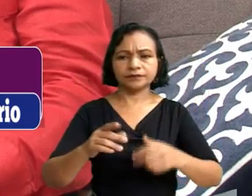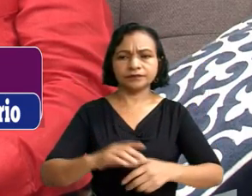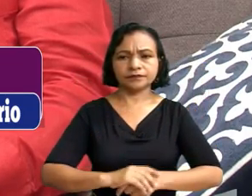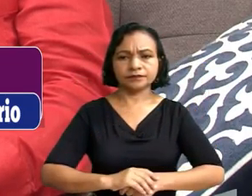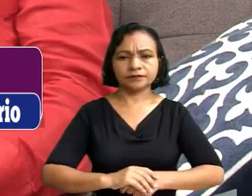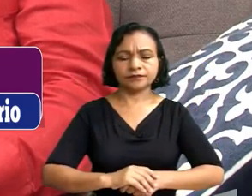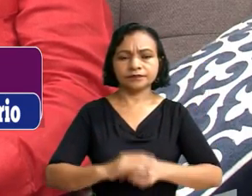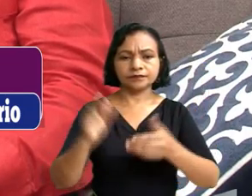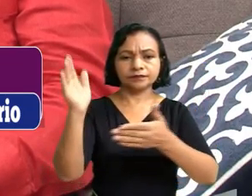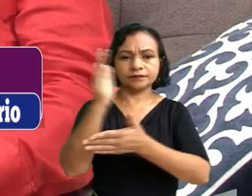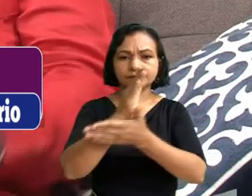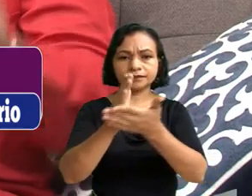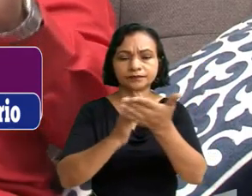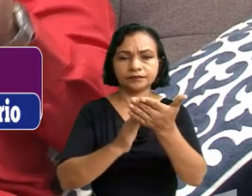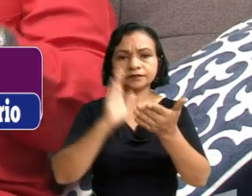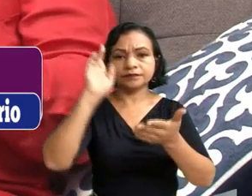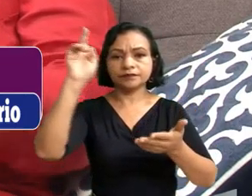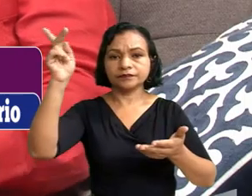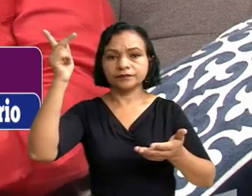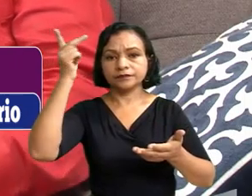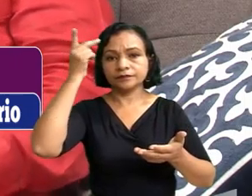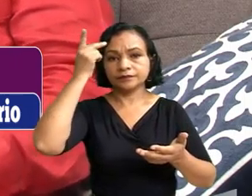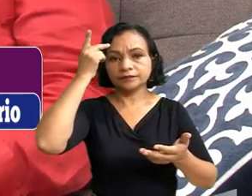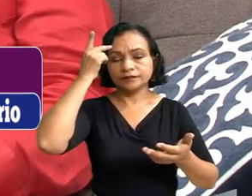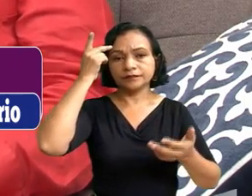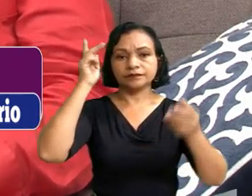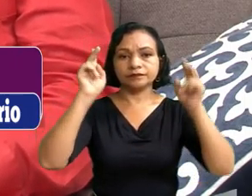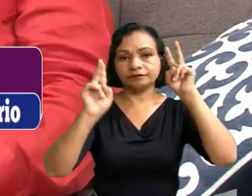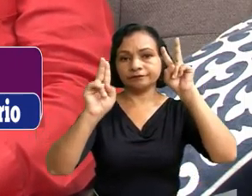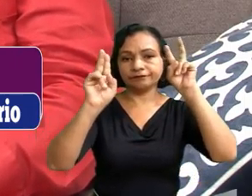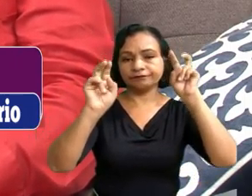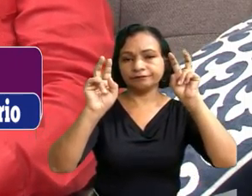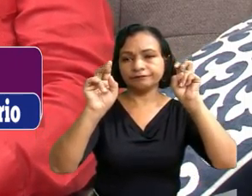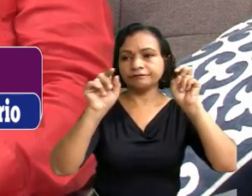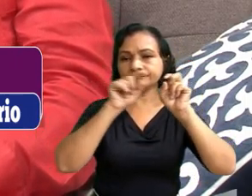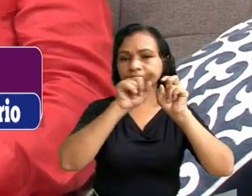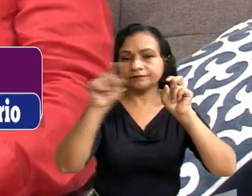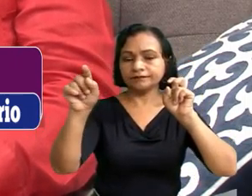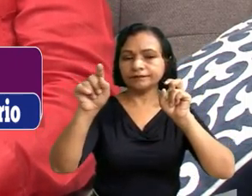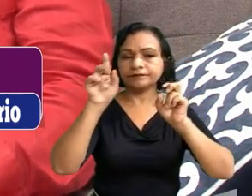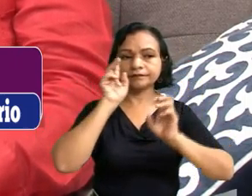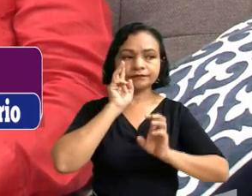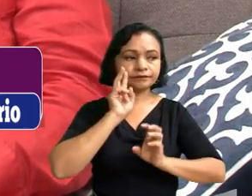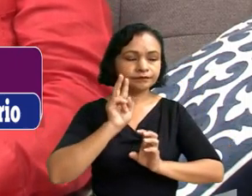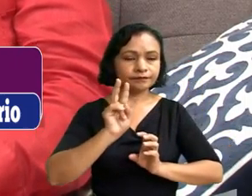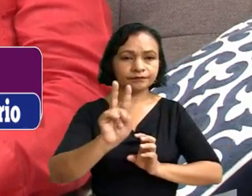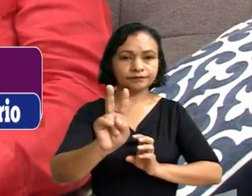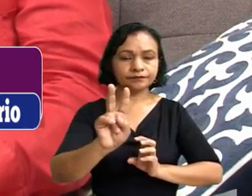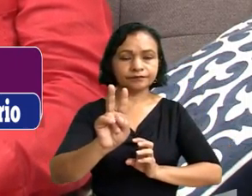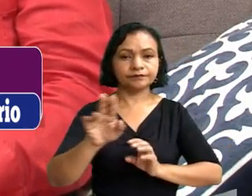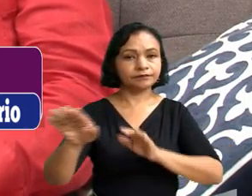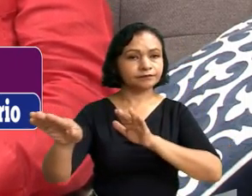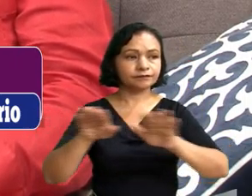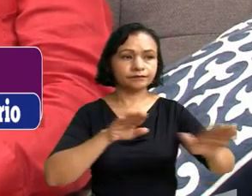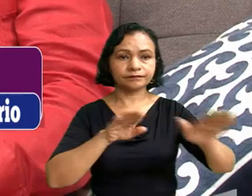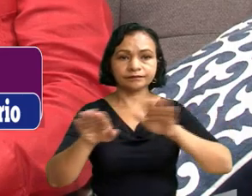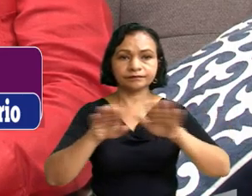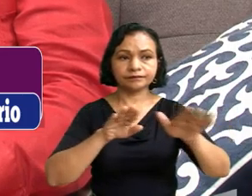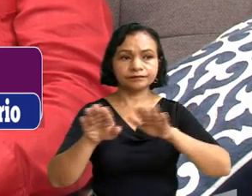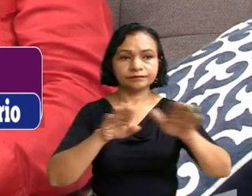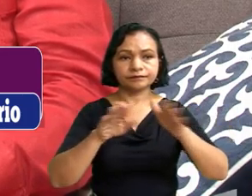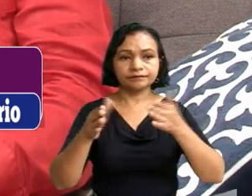de algunos políticos entre comillas que veían que no podían por lo